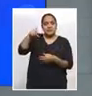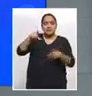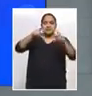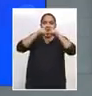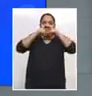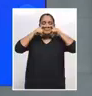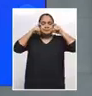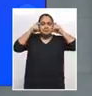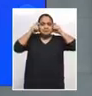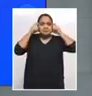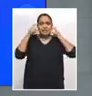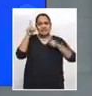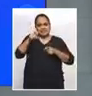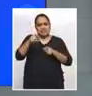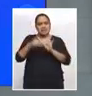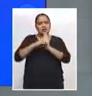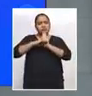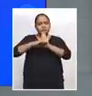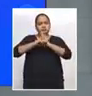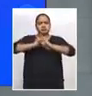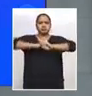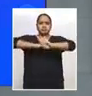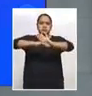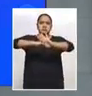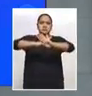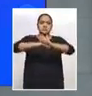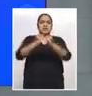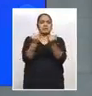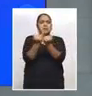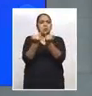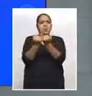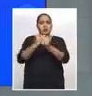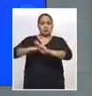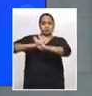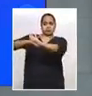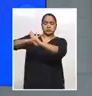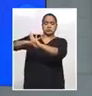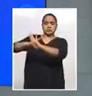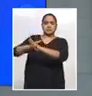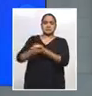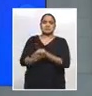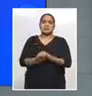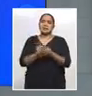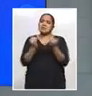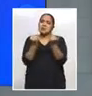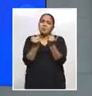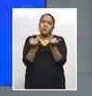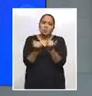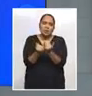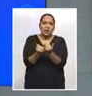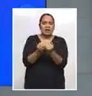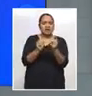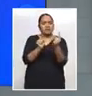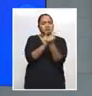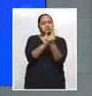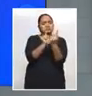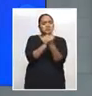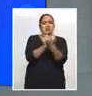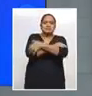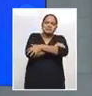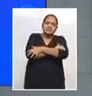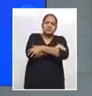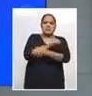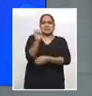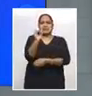infalible, pero disminuye el riesgo. De igual manera, trate de, evite el contacto físico, no se